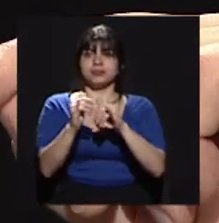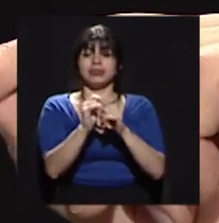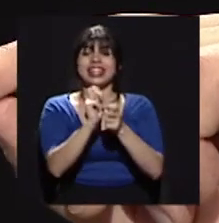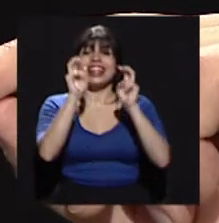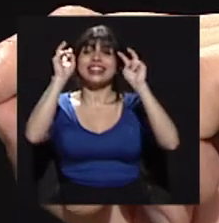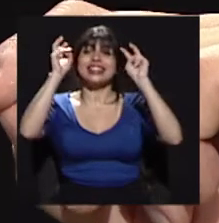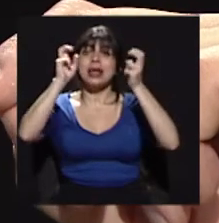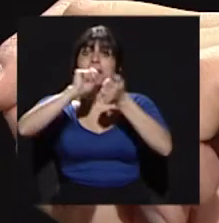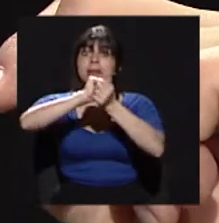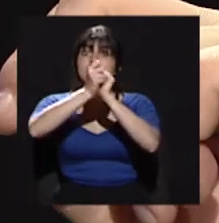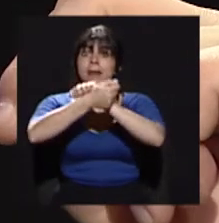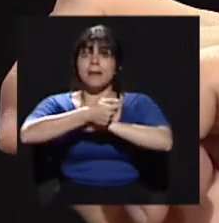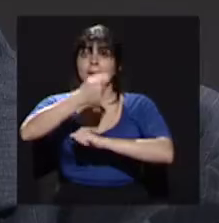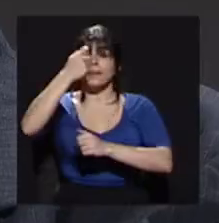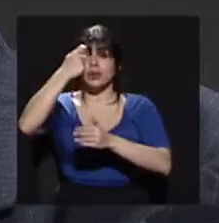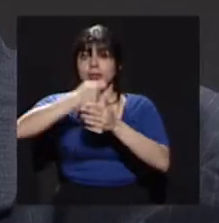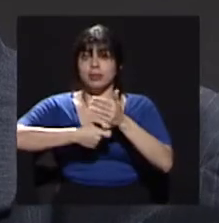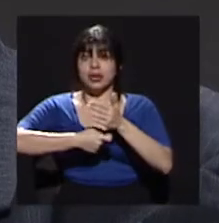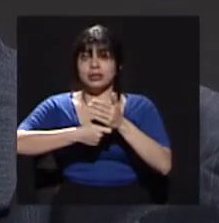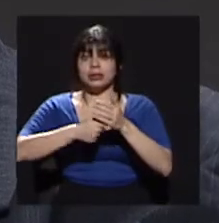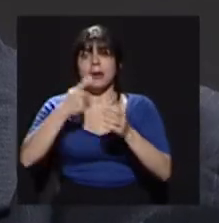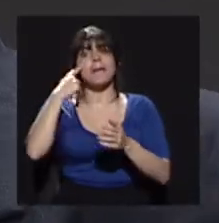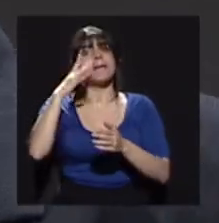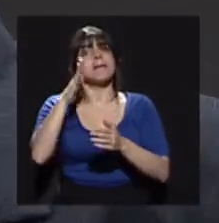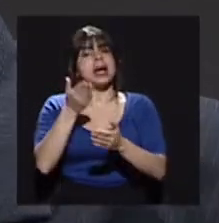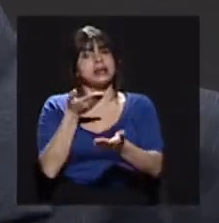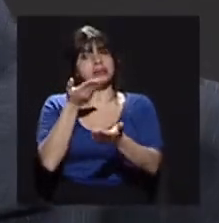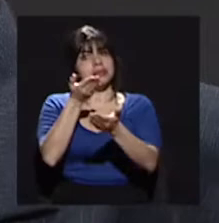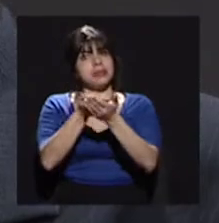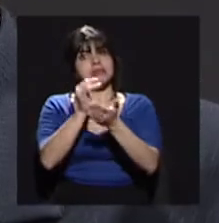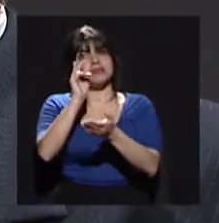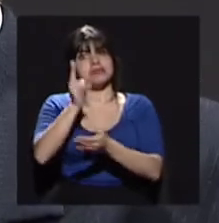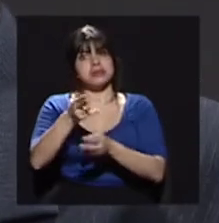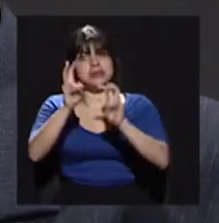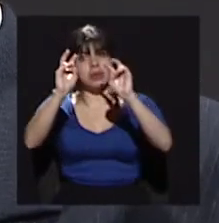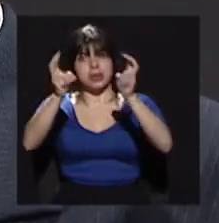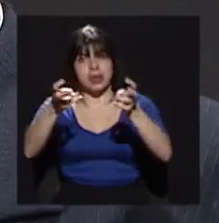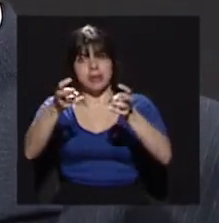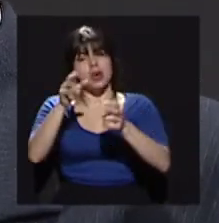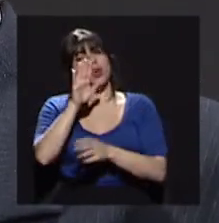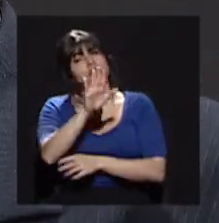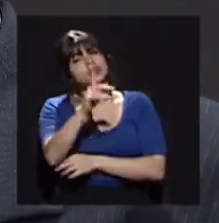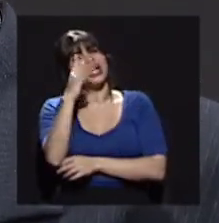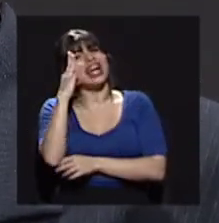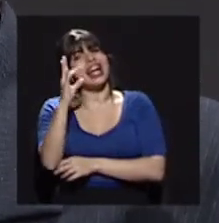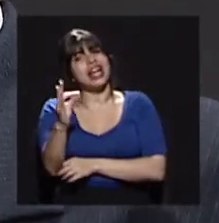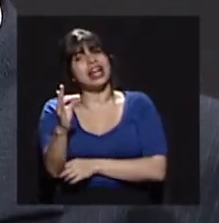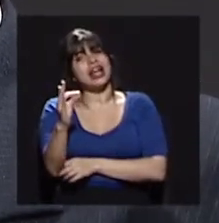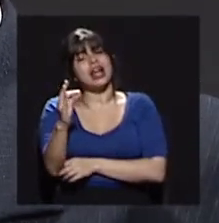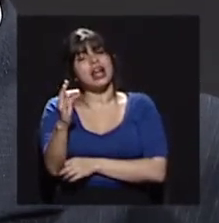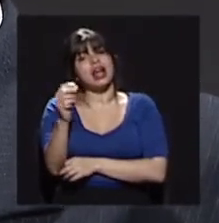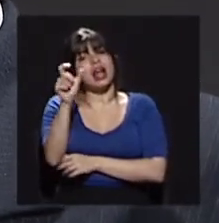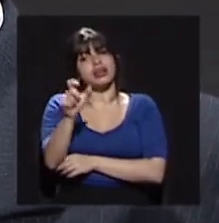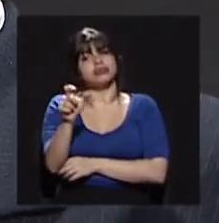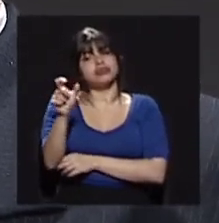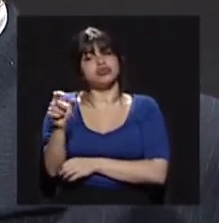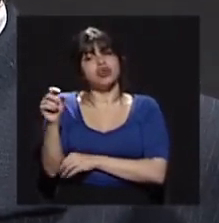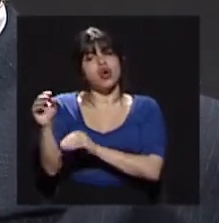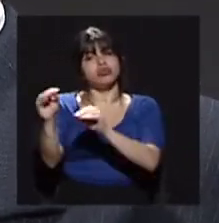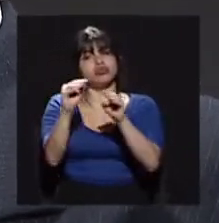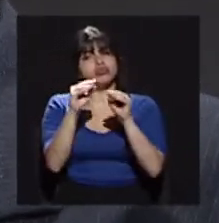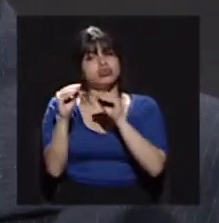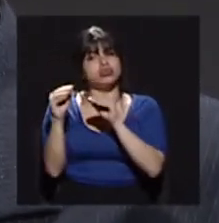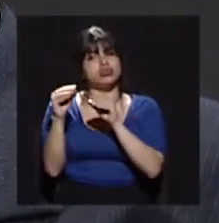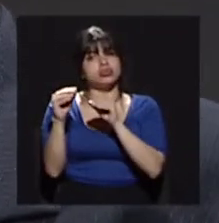fiscal pareciera planteado estar planteado en ese terreno que usted que los interlocutores hayan